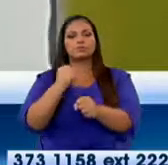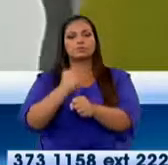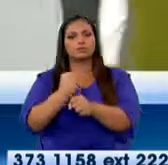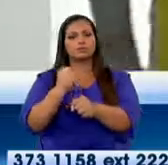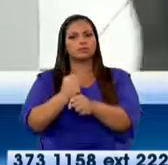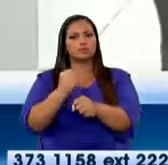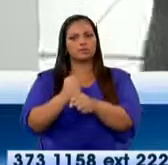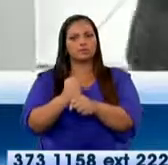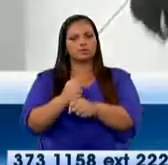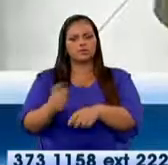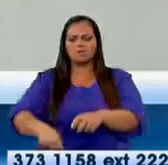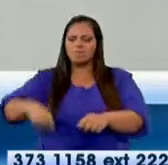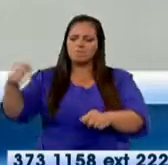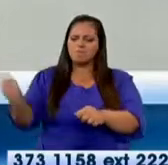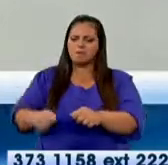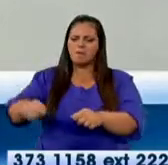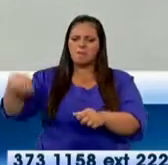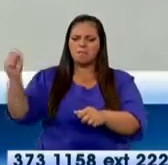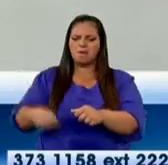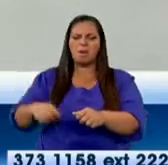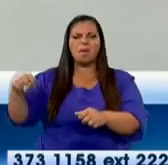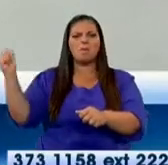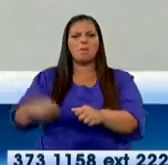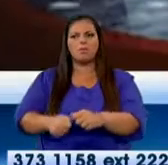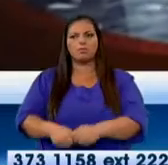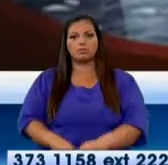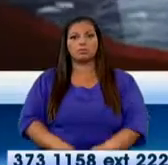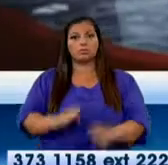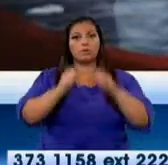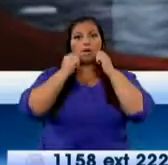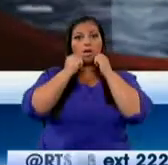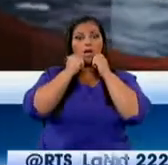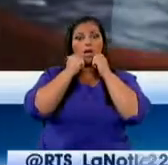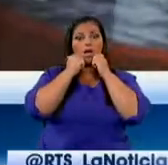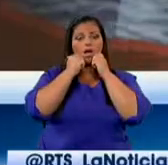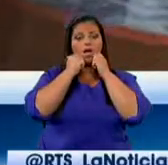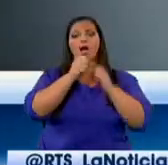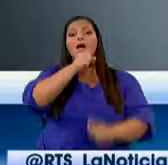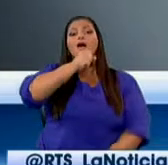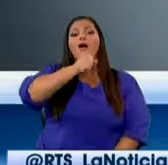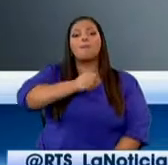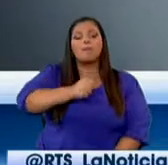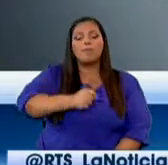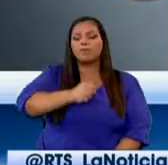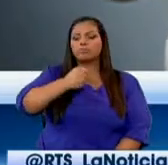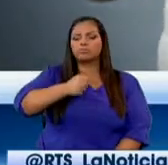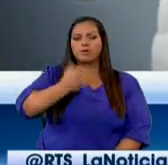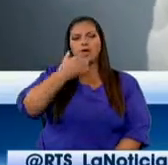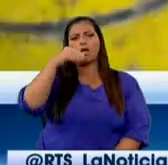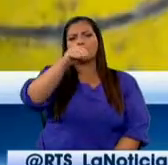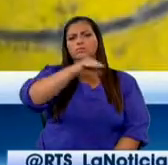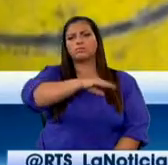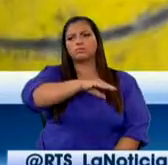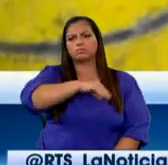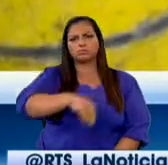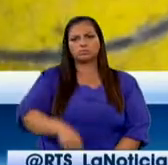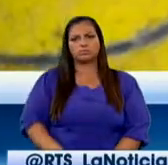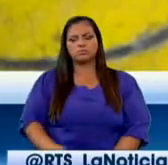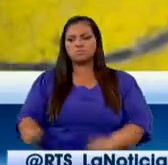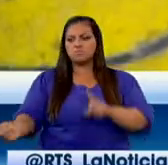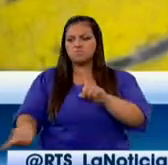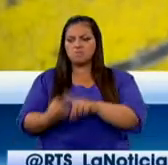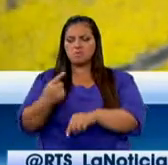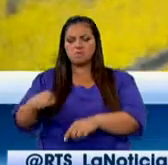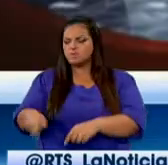quien llamó a la policía. Le cogió ortiga, le pegó con una ortiga, después le pegó con una manguera. Que lo metió a un tanque que estaba con agua, lo metió